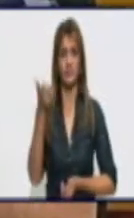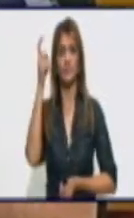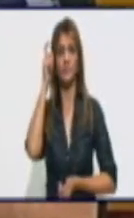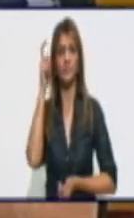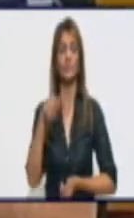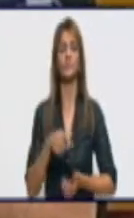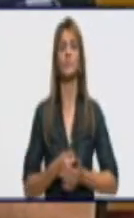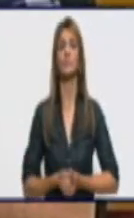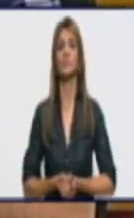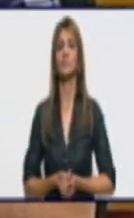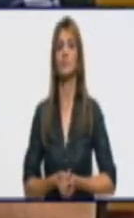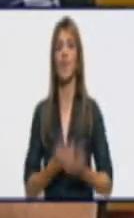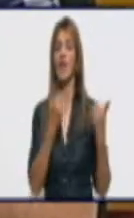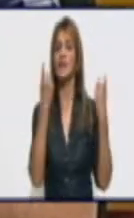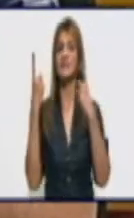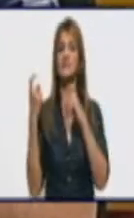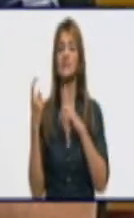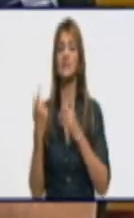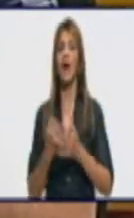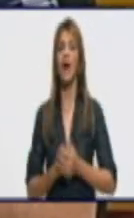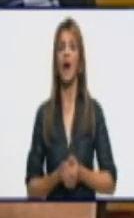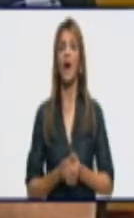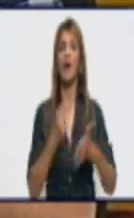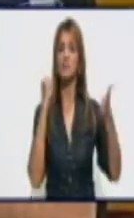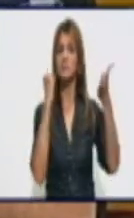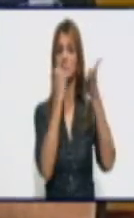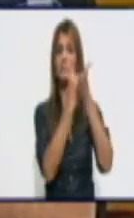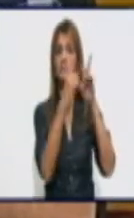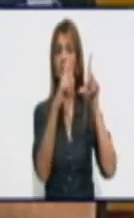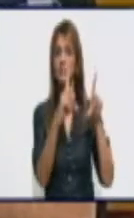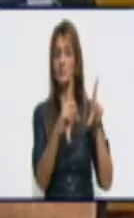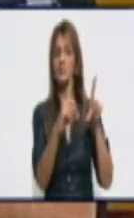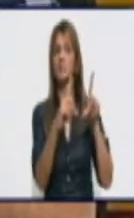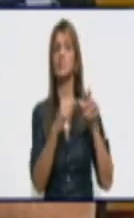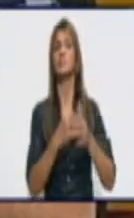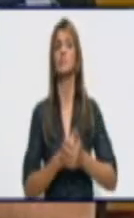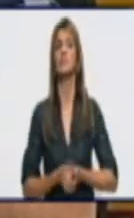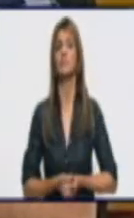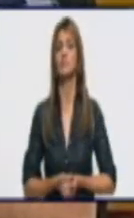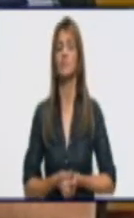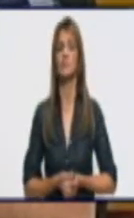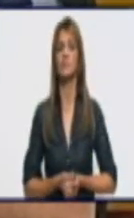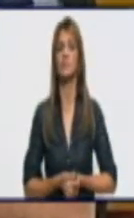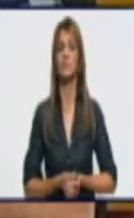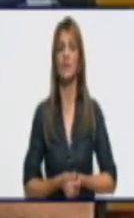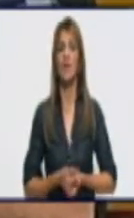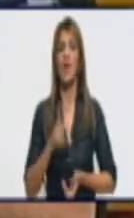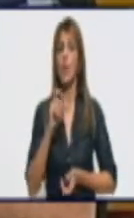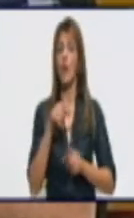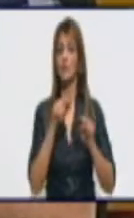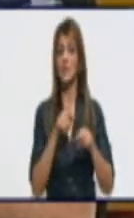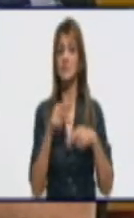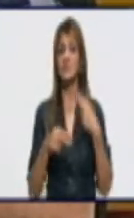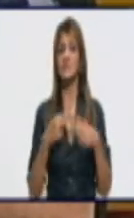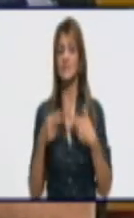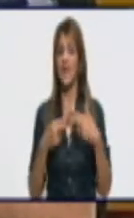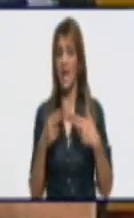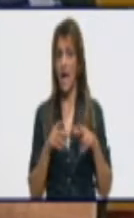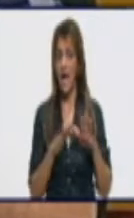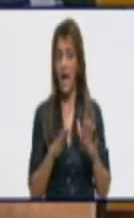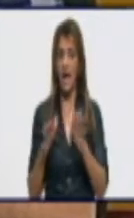la Agricultura. Necesita el aval de la estructura con quien tenía contratado el ganado, pero lo está haciendo. Cuando eso llegue, vamos a pensar que llega a uno de los